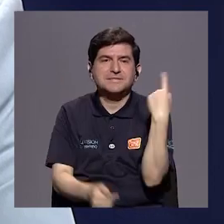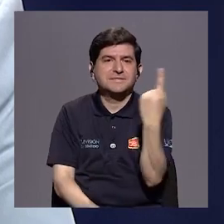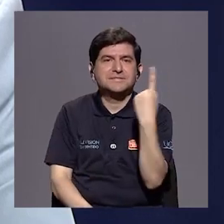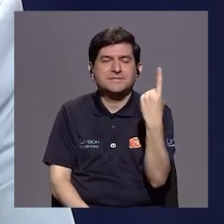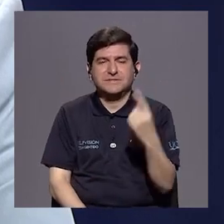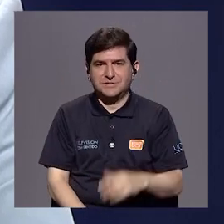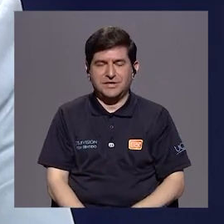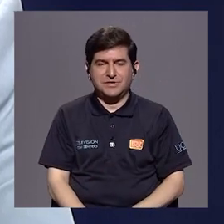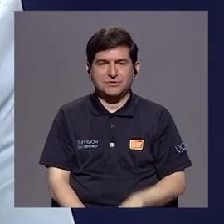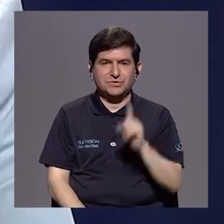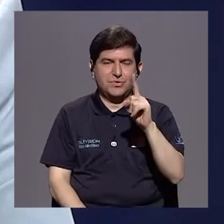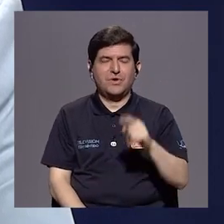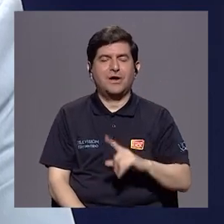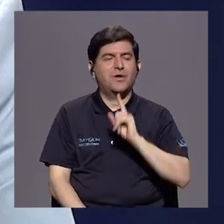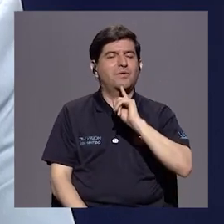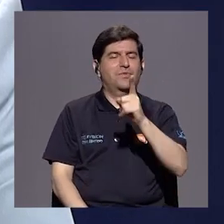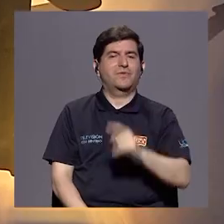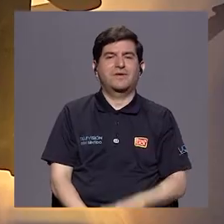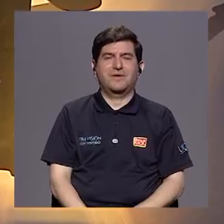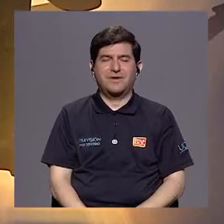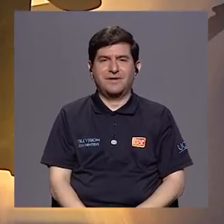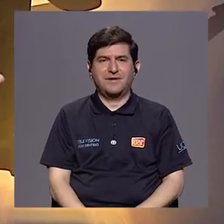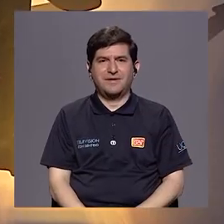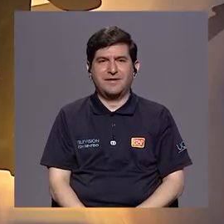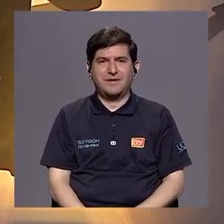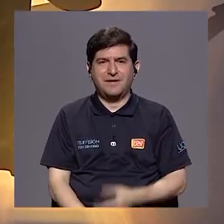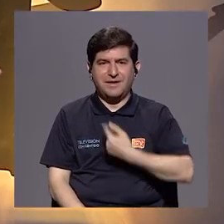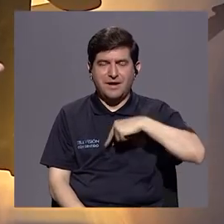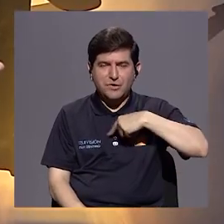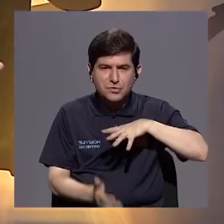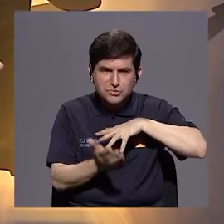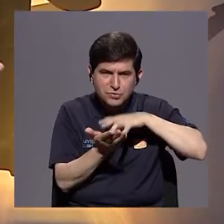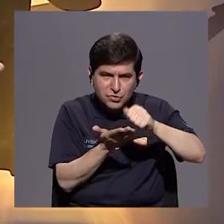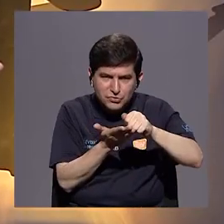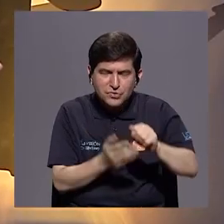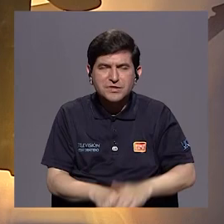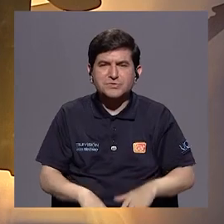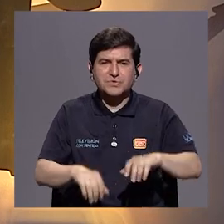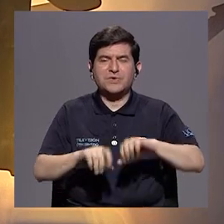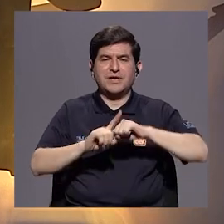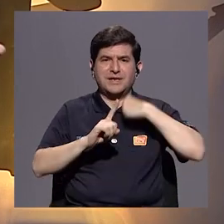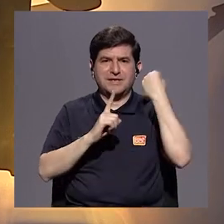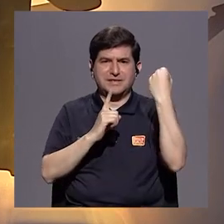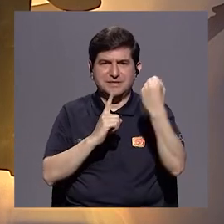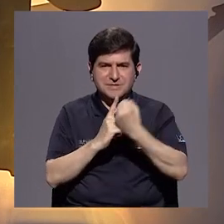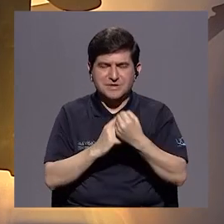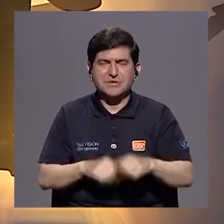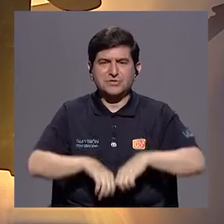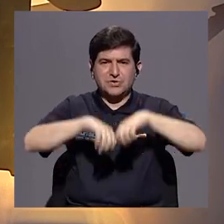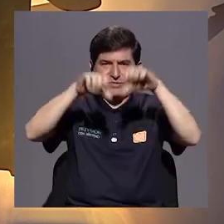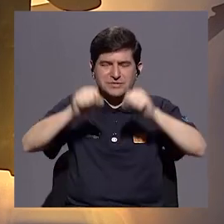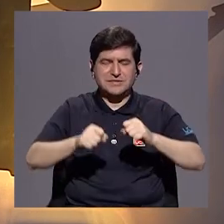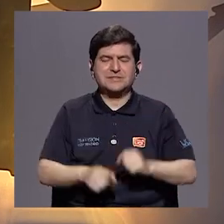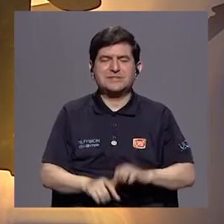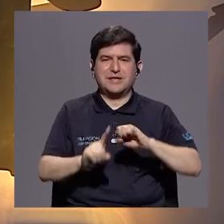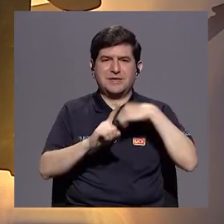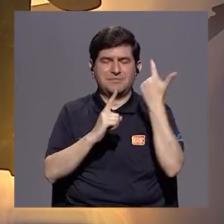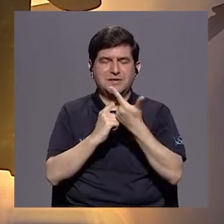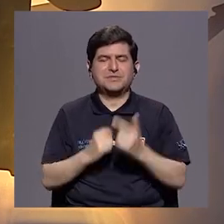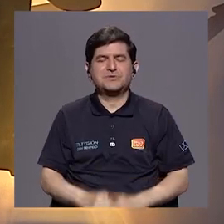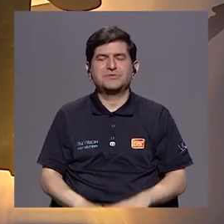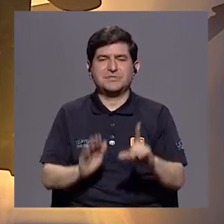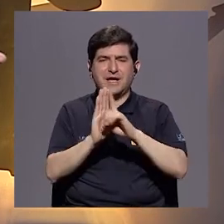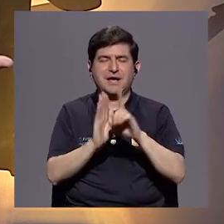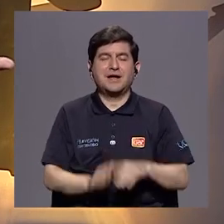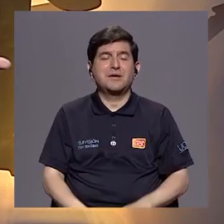que simplemente una declaración estamos destruyendo el estado social de derecho al decir que desaparece gardea porque le